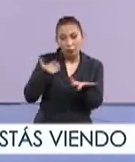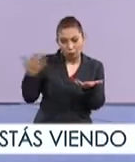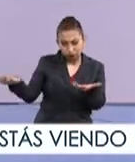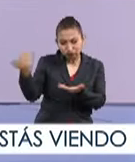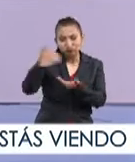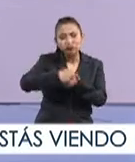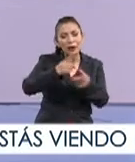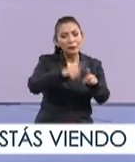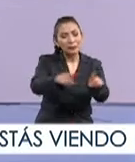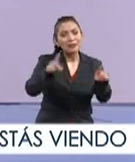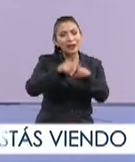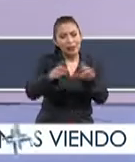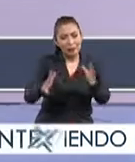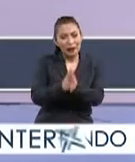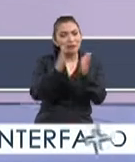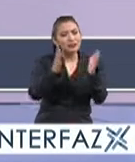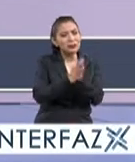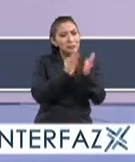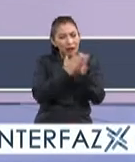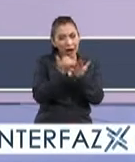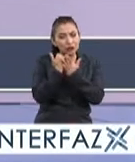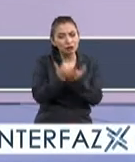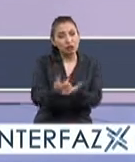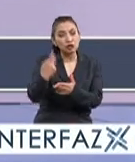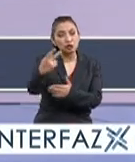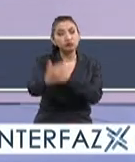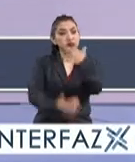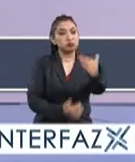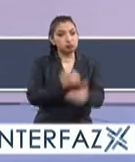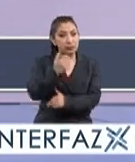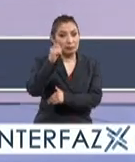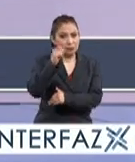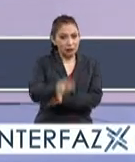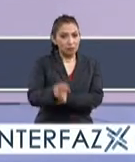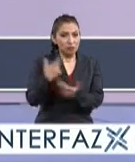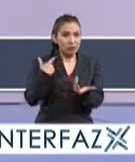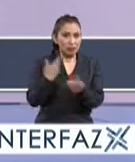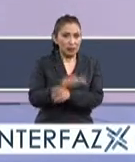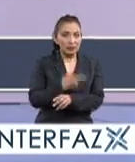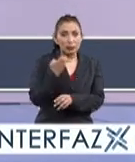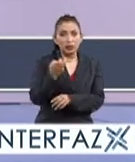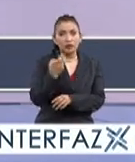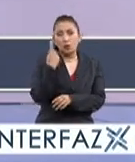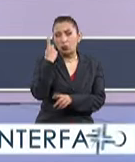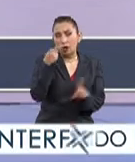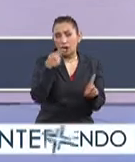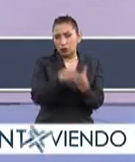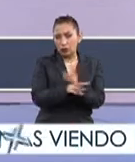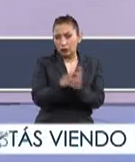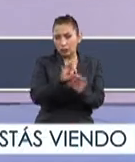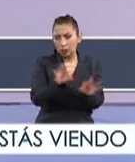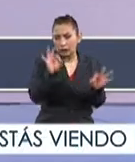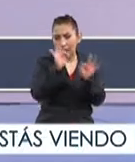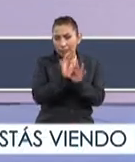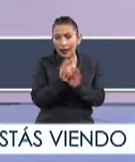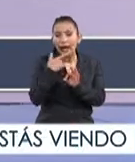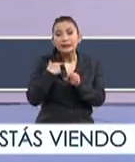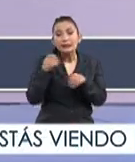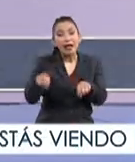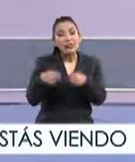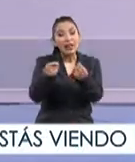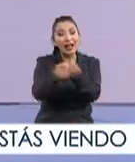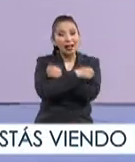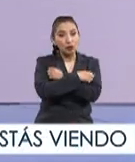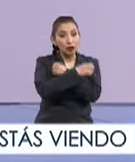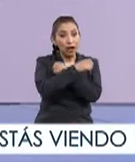participación de las distintas identidades, contribuyendo a su desarrollo en este fenómeno. Y para ello, uno de los puntos importantes es proporcionar